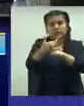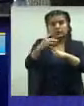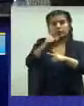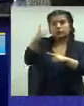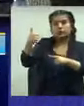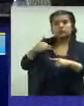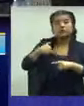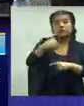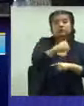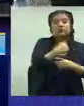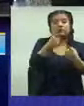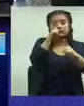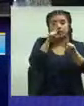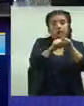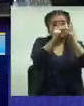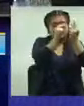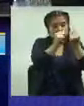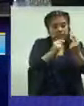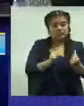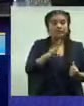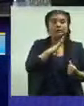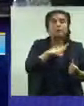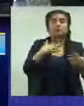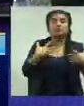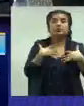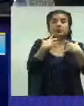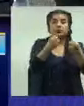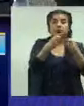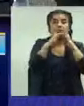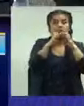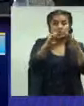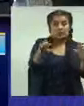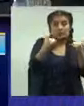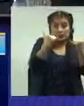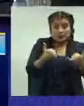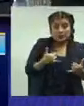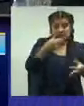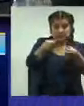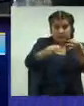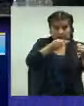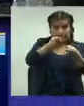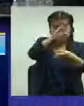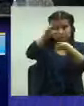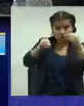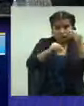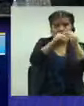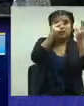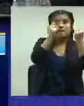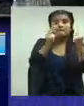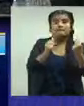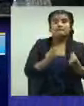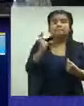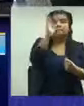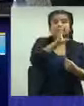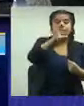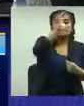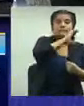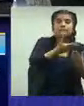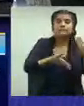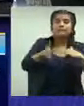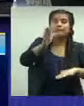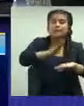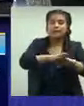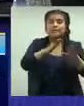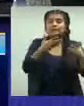el desfinanciamiento que como salud pública tenemos, como le hacía mención, y parte del presupuesto que se está buscando como ampliación